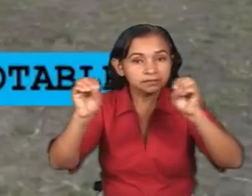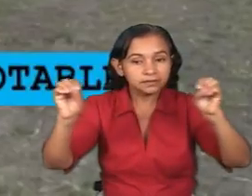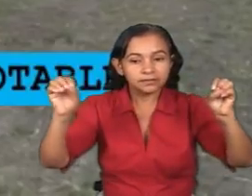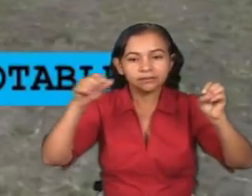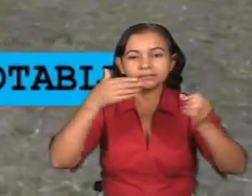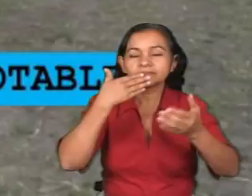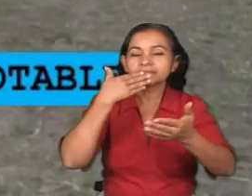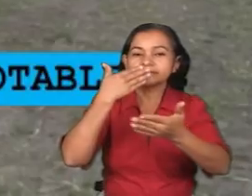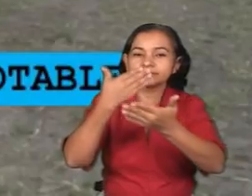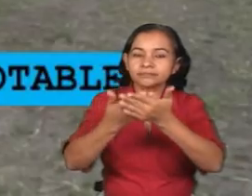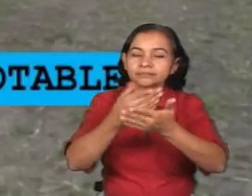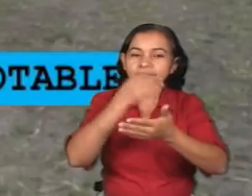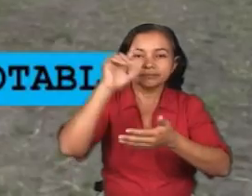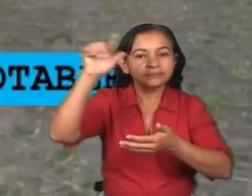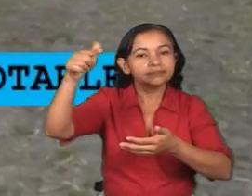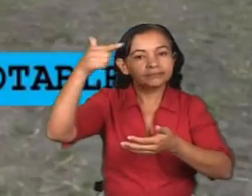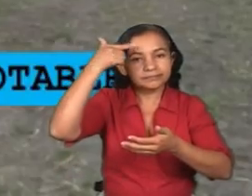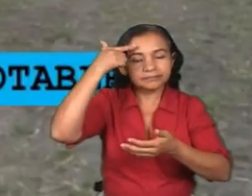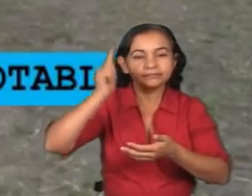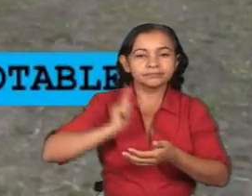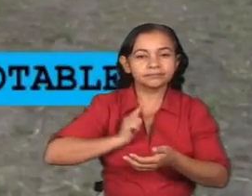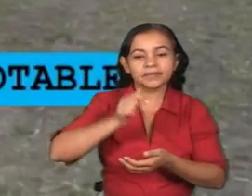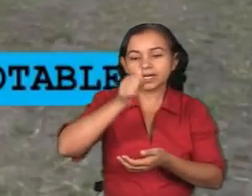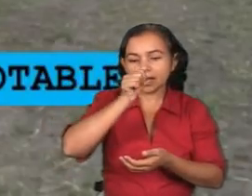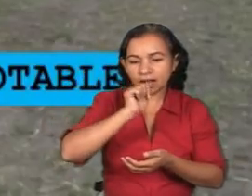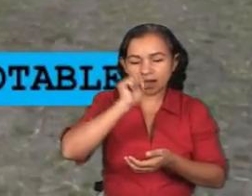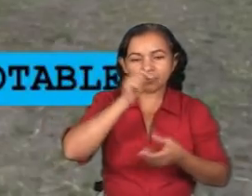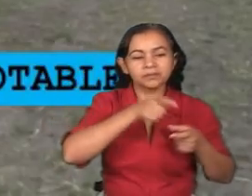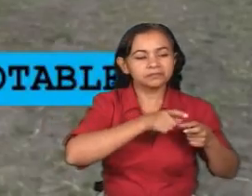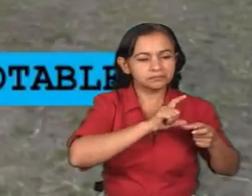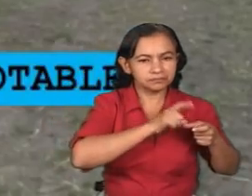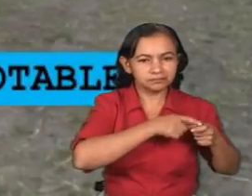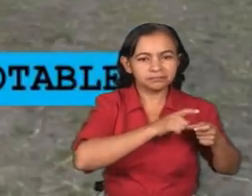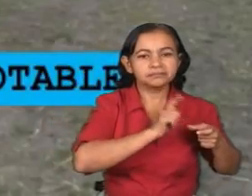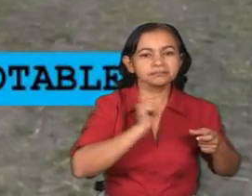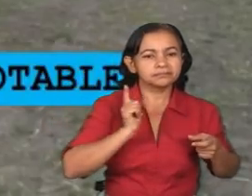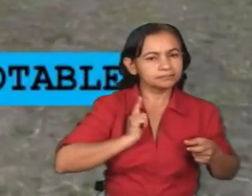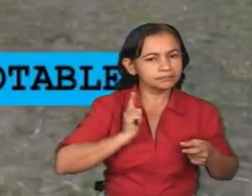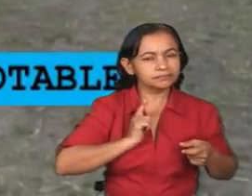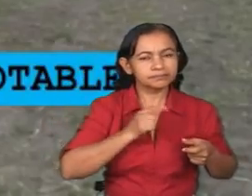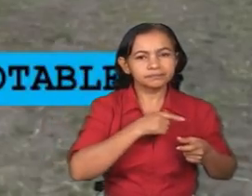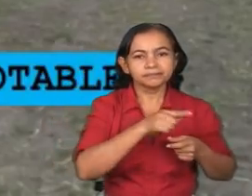este gobierno, tienen agua potable, pero además tienen alcantarillado sanitario. Ok,